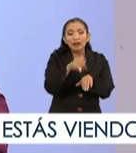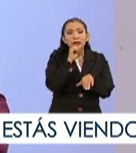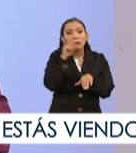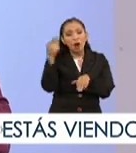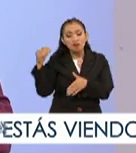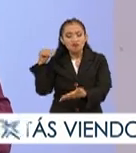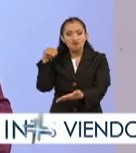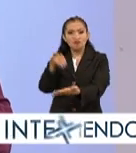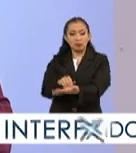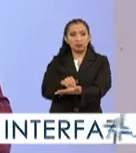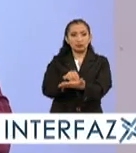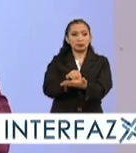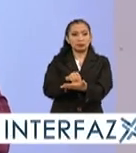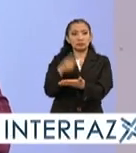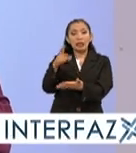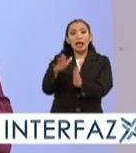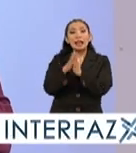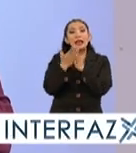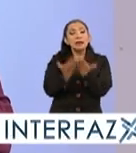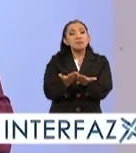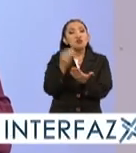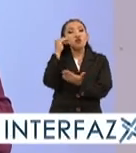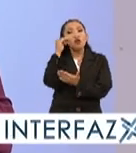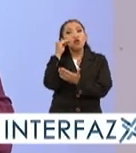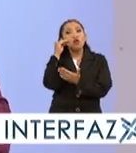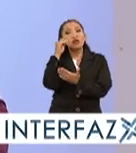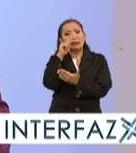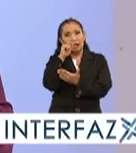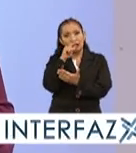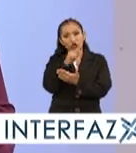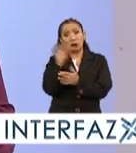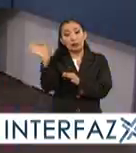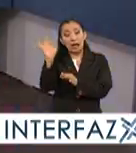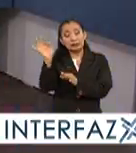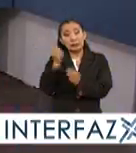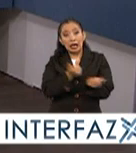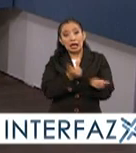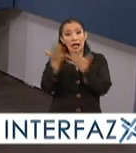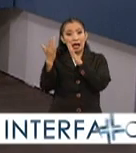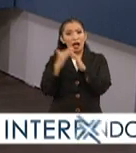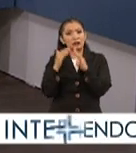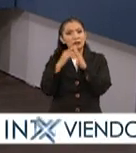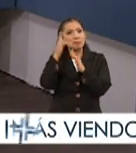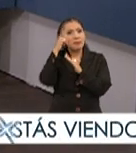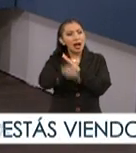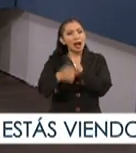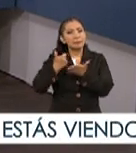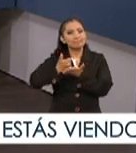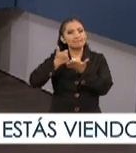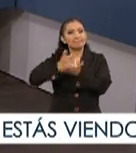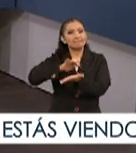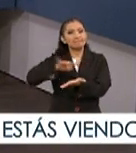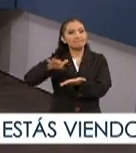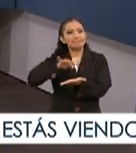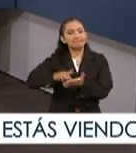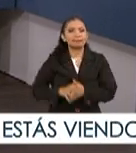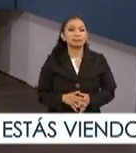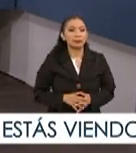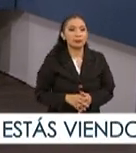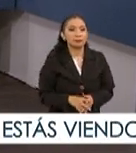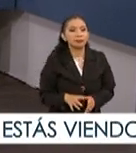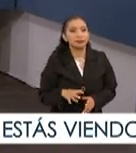una implementación de libros de texto que tendremos posibilidad de llevar a casa para este fomento a la lectura. Por